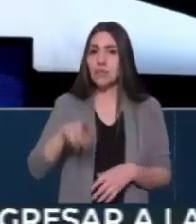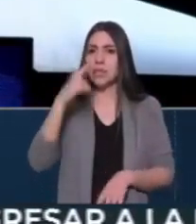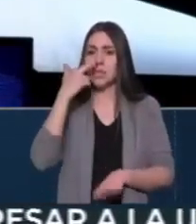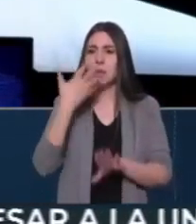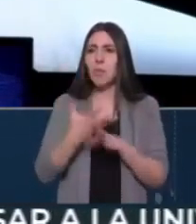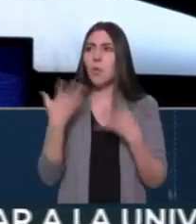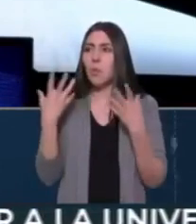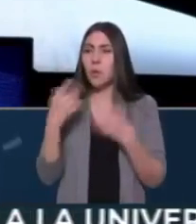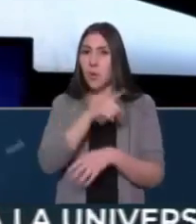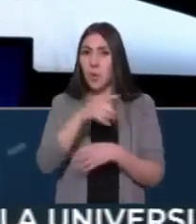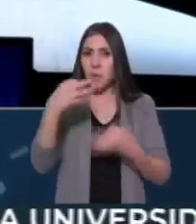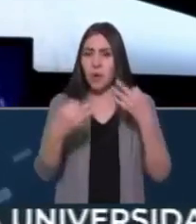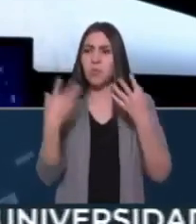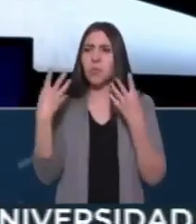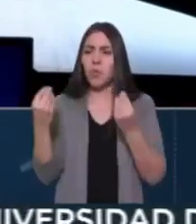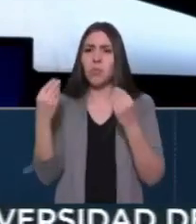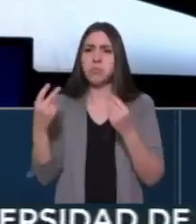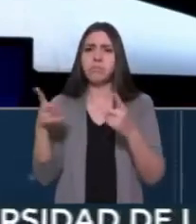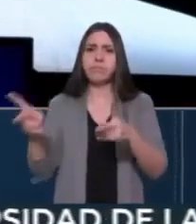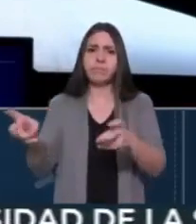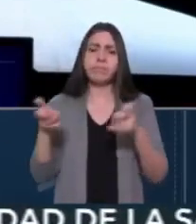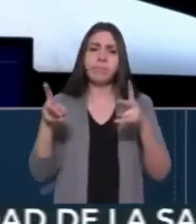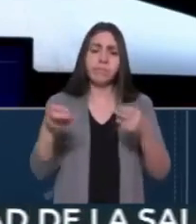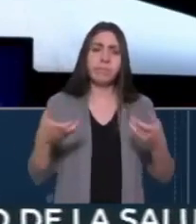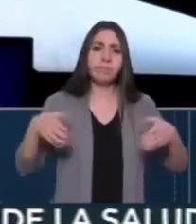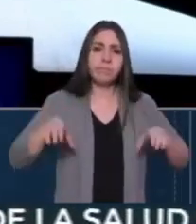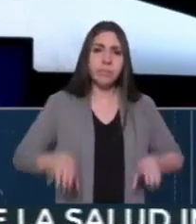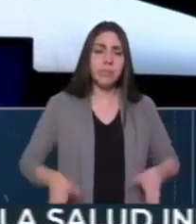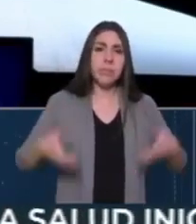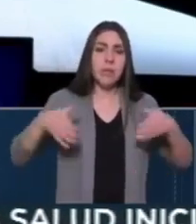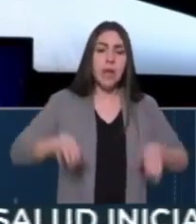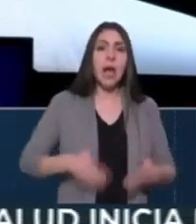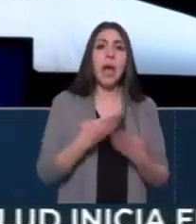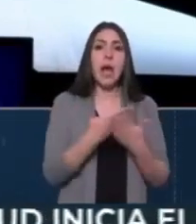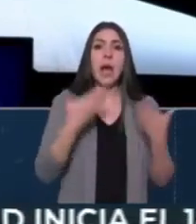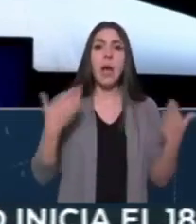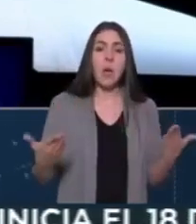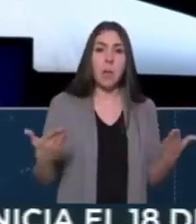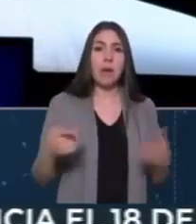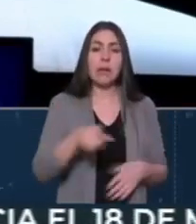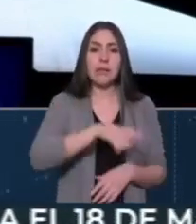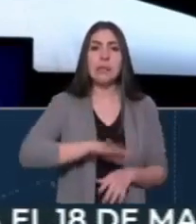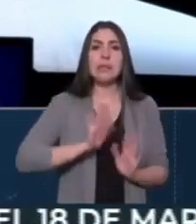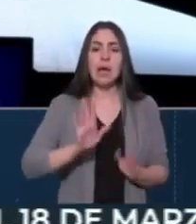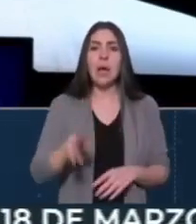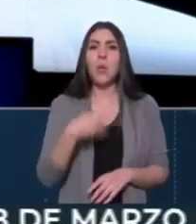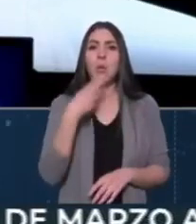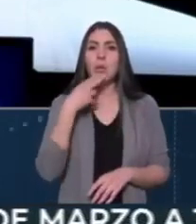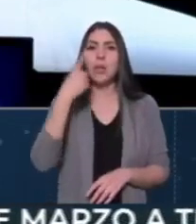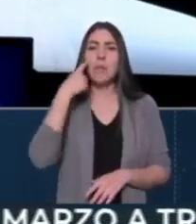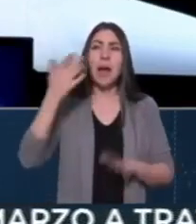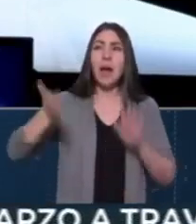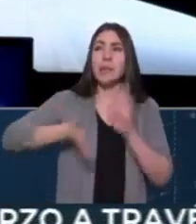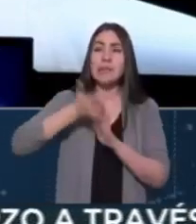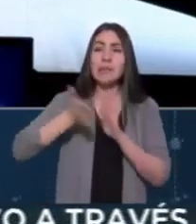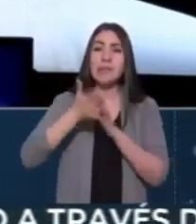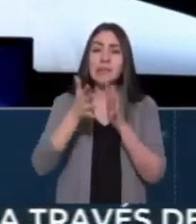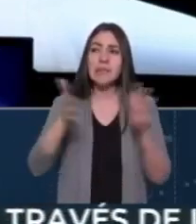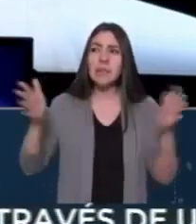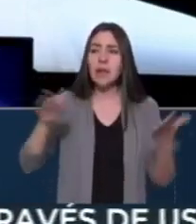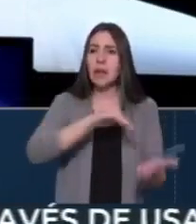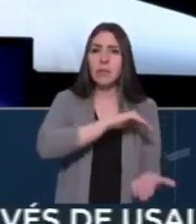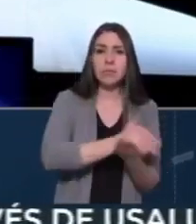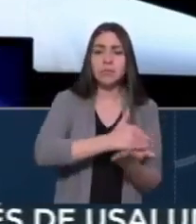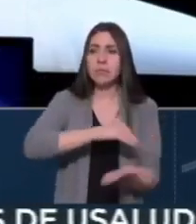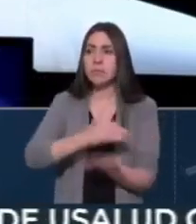ahora va a ser utilizado o está siendo utilizado para frenar las grandes obras y la transformación que se ha propuesto